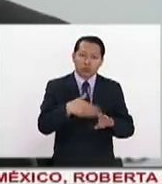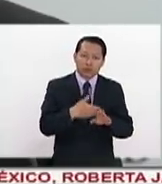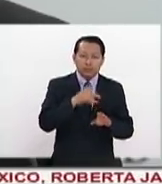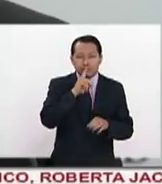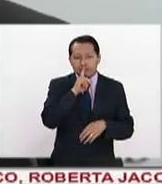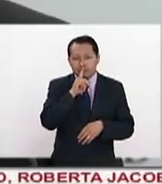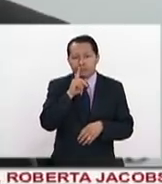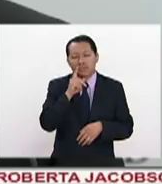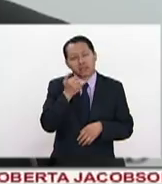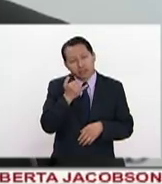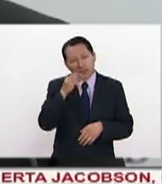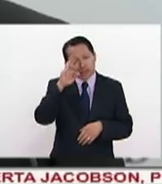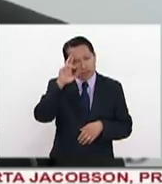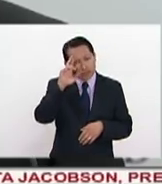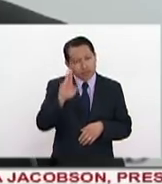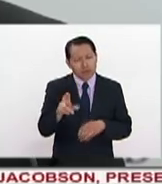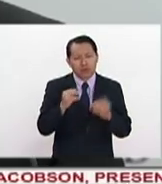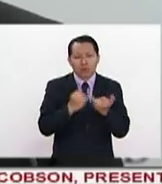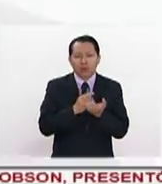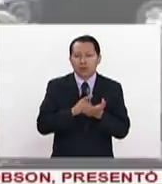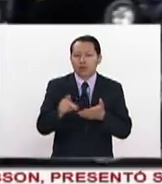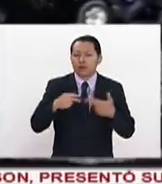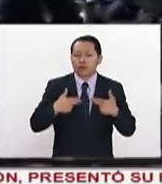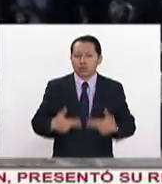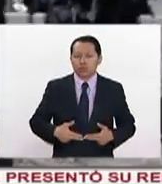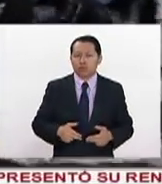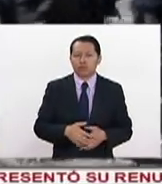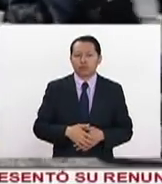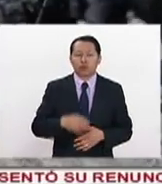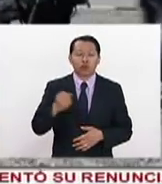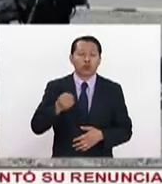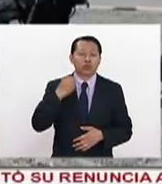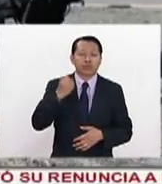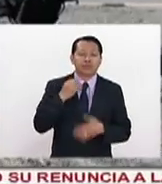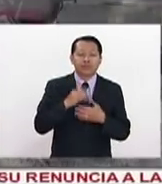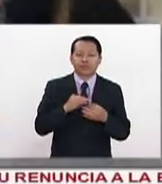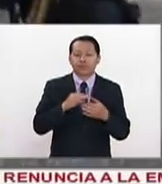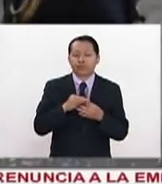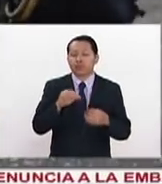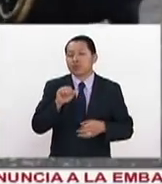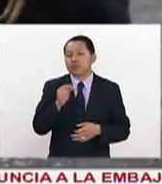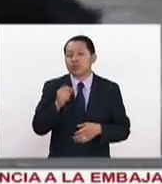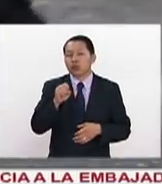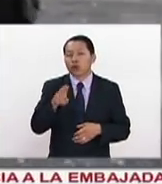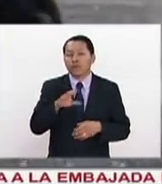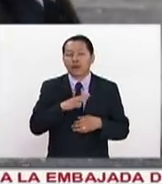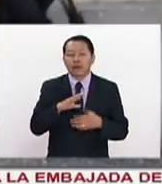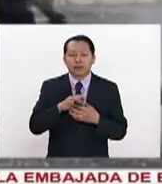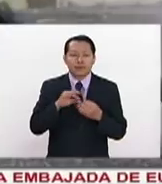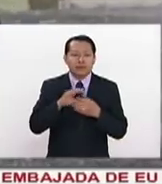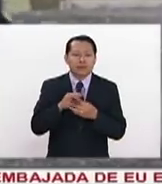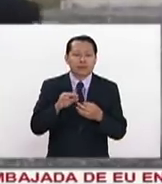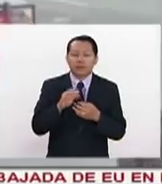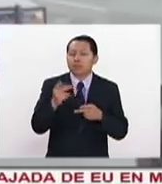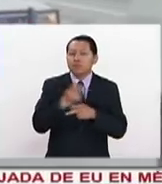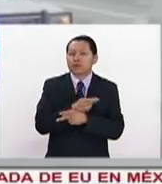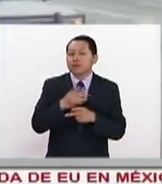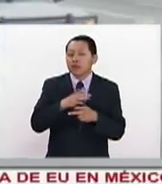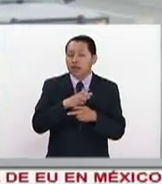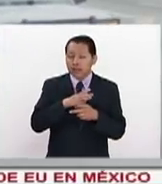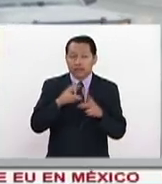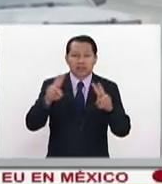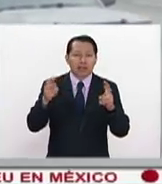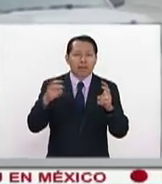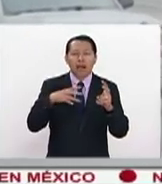video, y se respetaran también los derechos humanos. En la conferencia de prensa, el titular de la CEGOP dio a conocer resultados del operativo